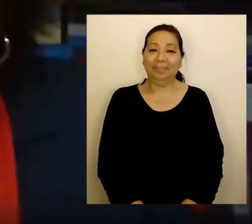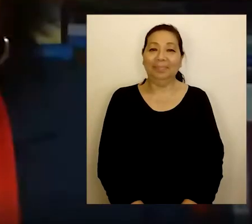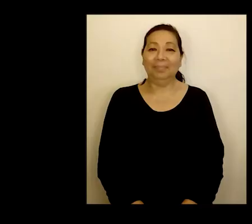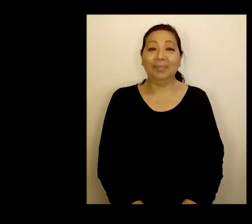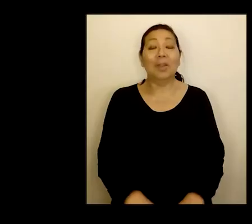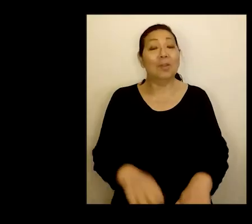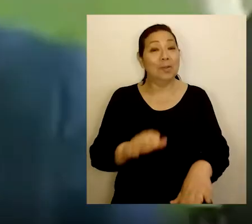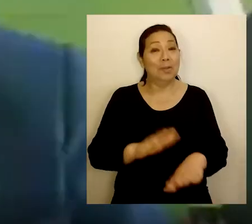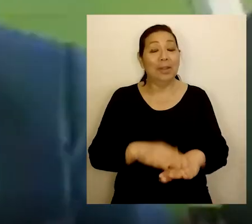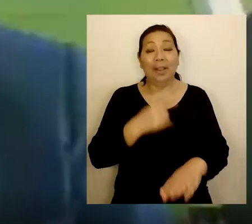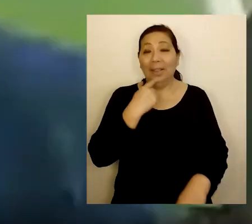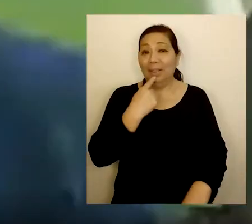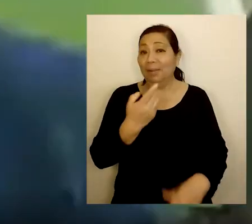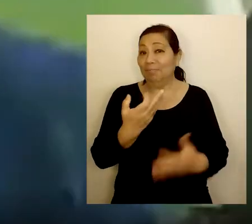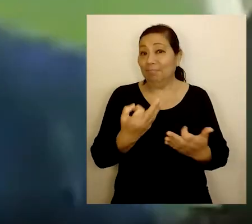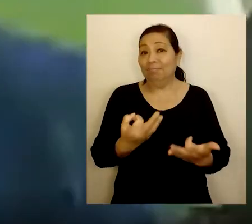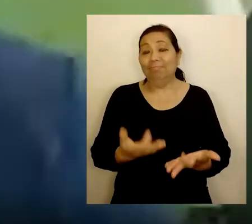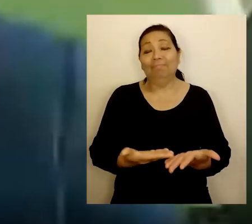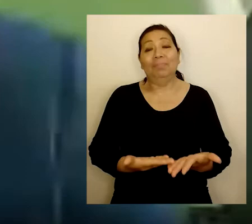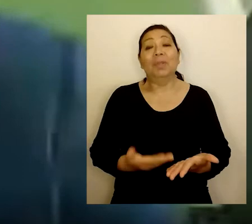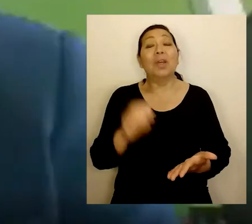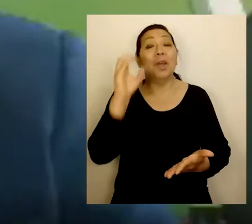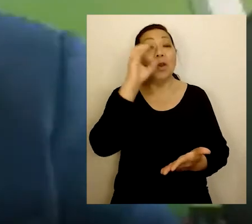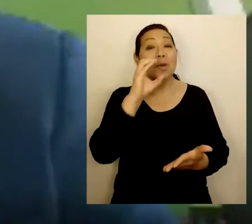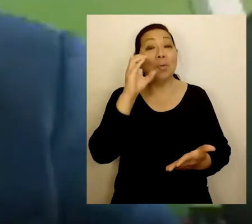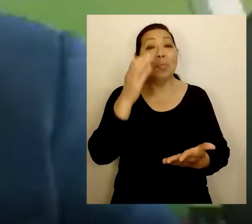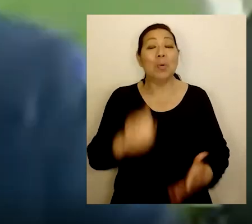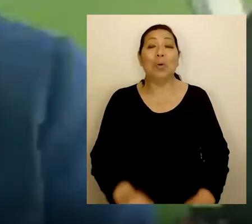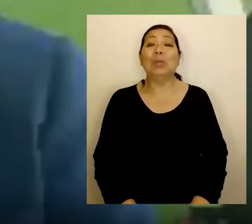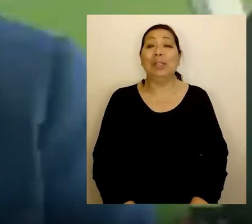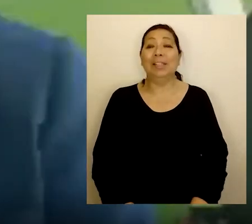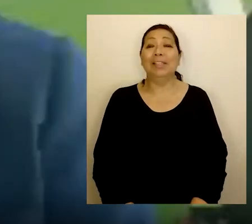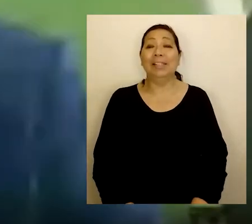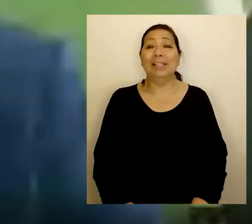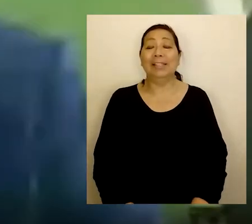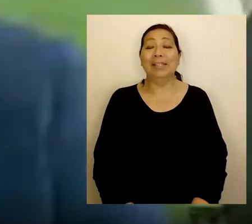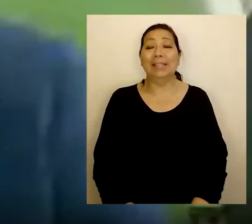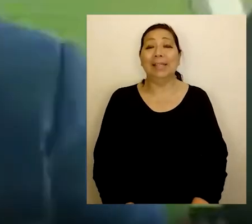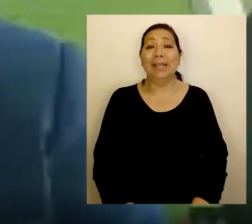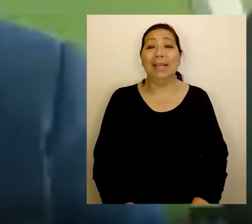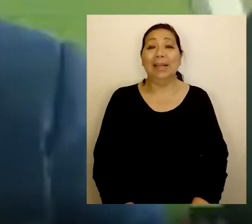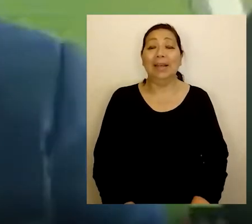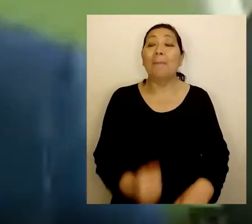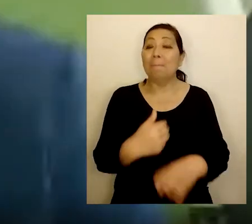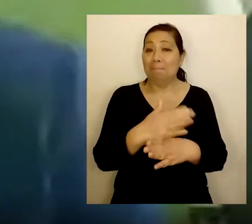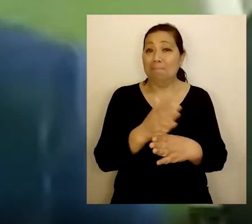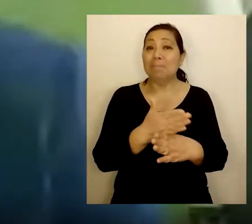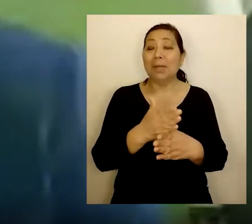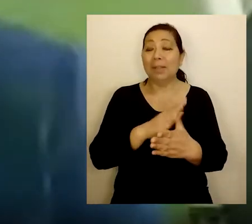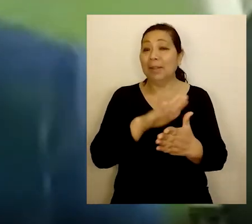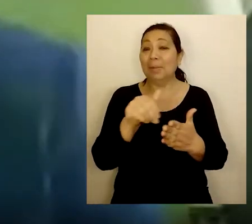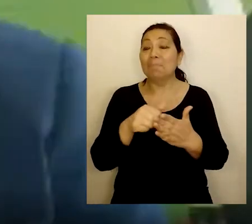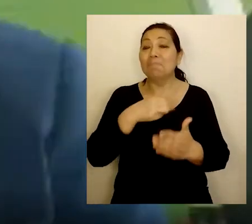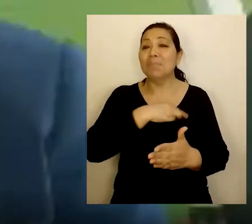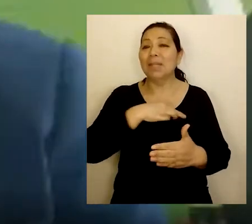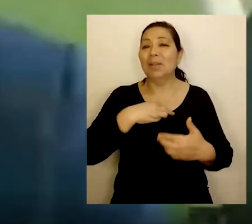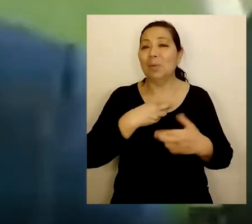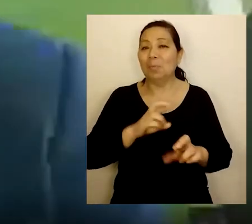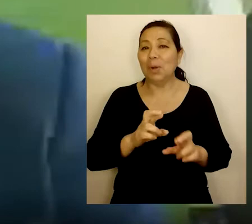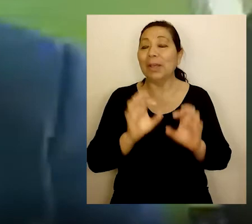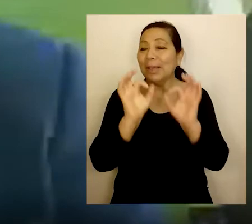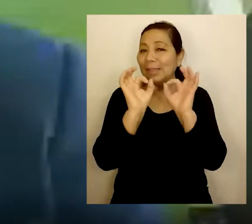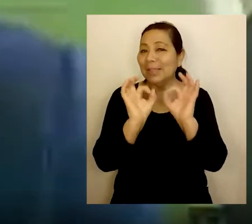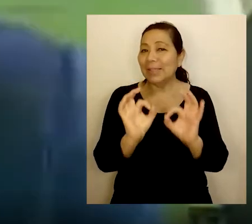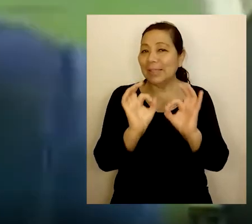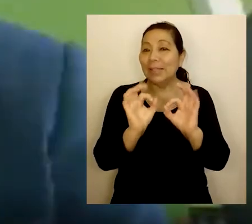Al respecto, señora magistrada, en realidad lo que busca esa figura de la participación del Ministerio Público es que